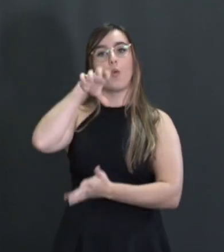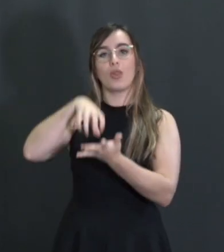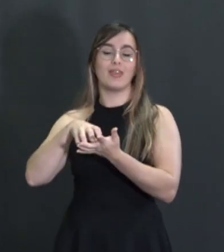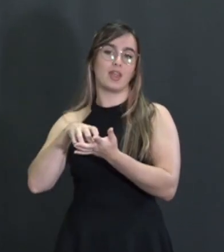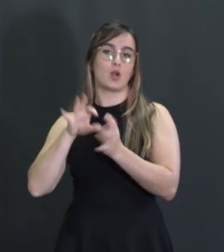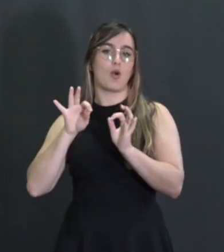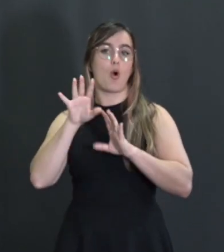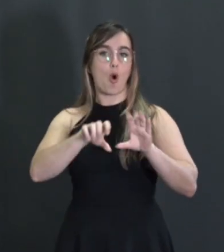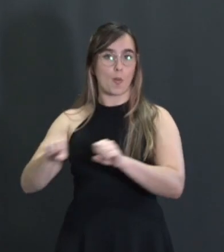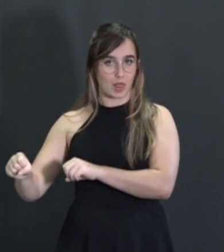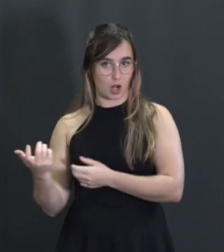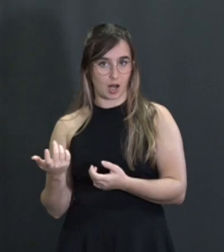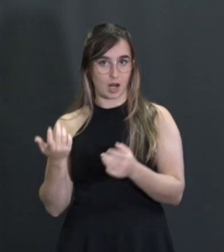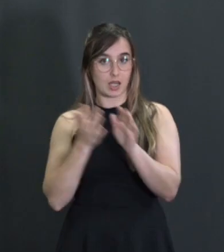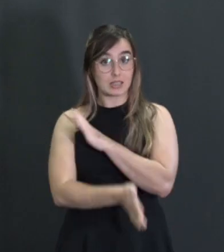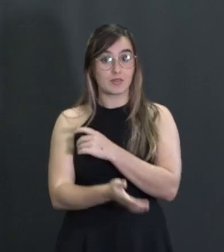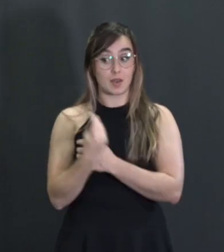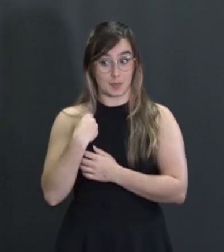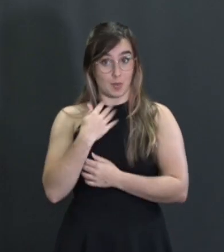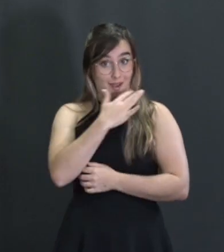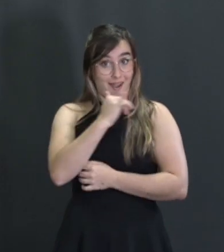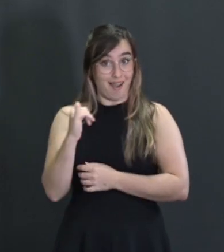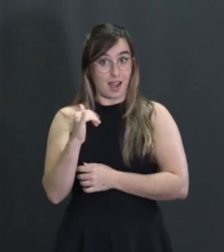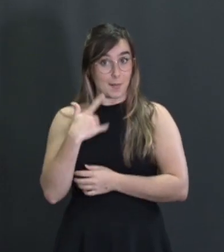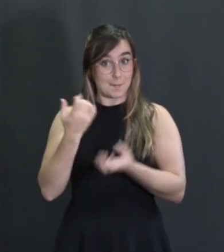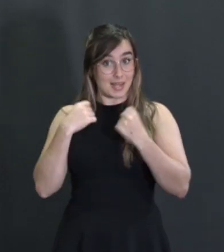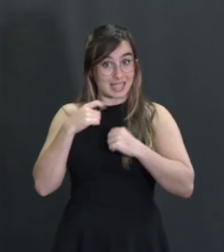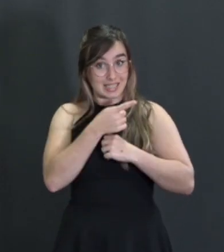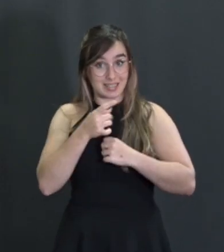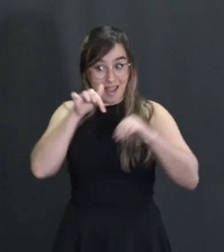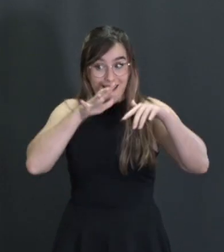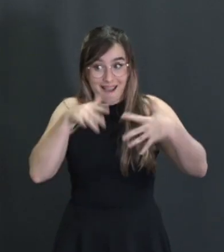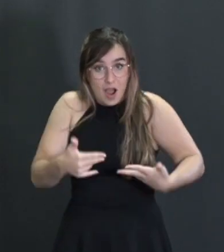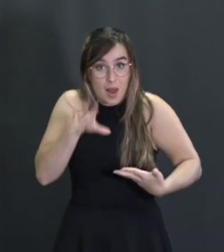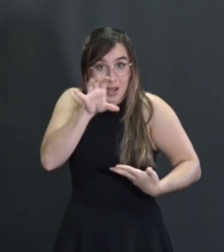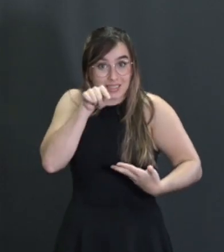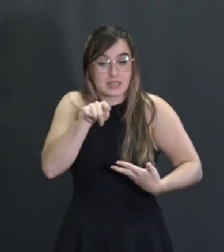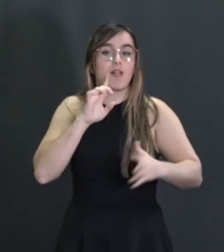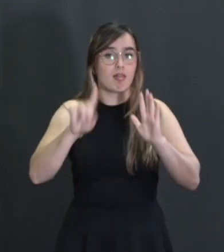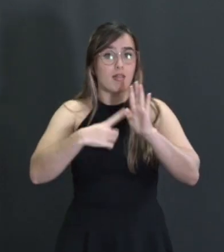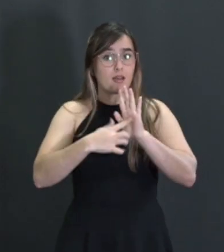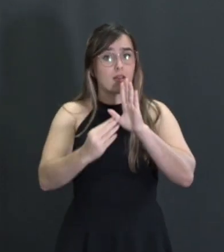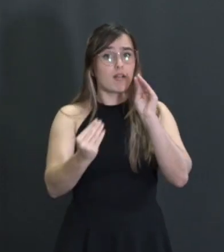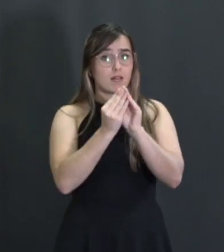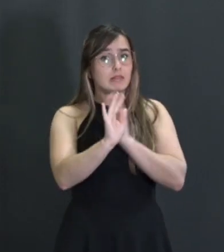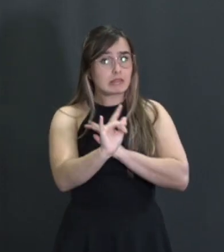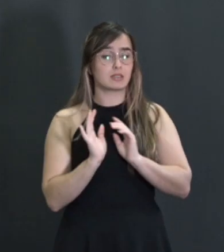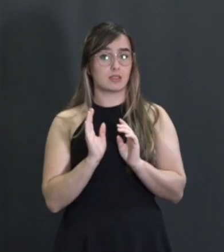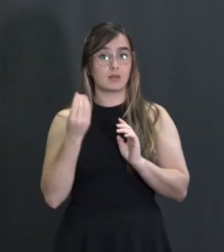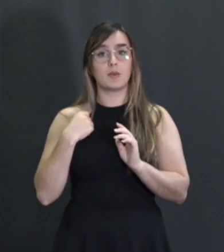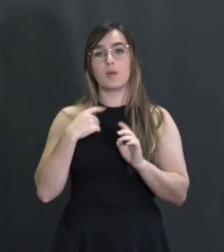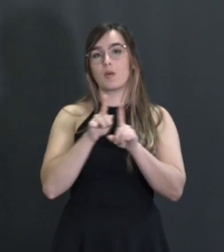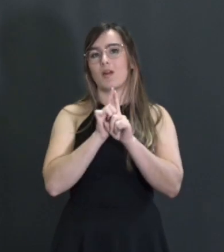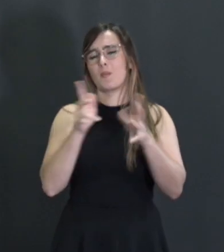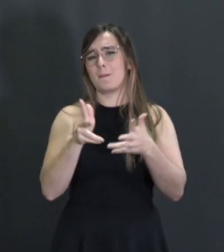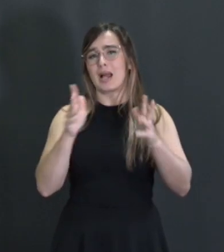sea, eso existe y esas prácticas son legales en este país. Seguir haciendo macroresidencias donde,